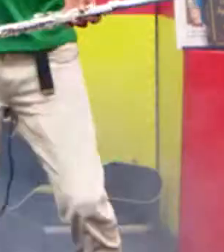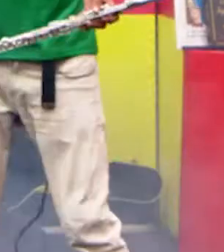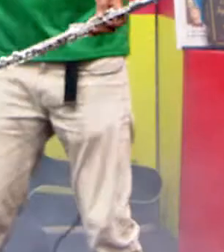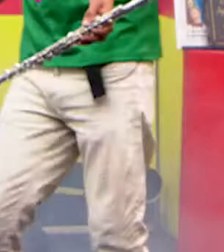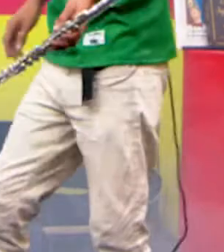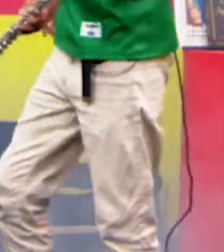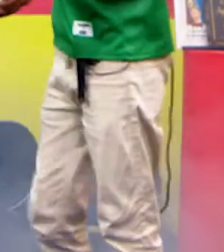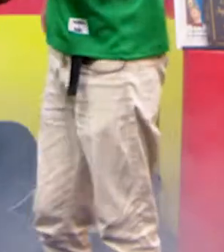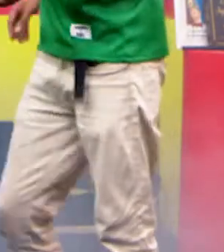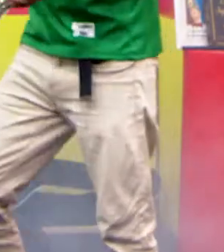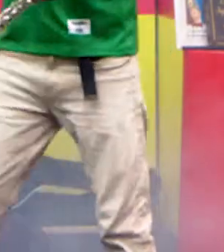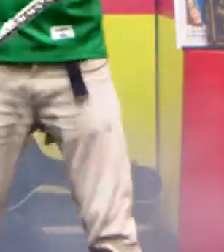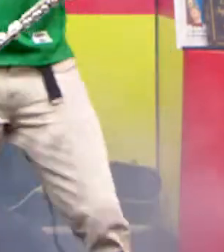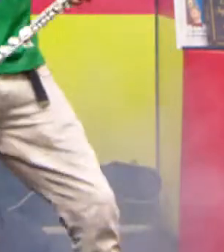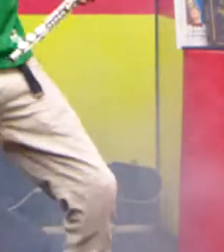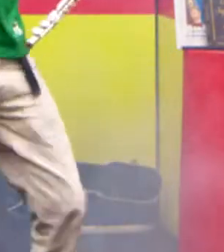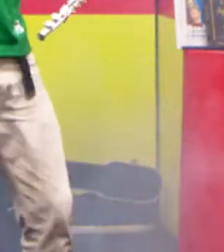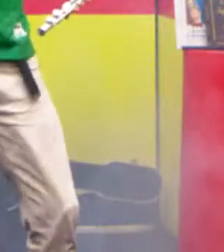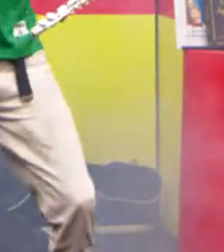Si tu viejo es zapatero,